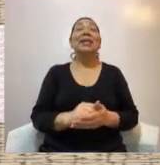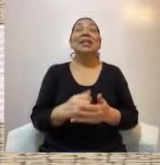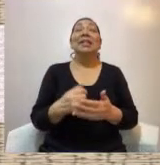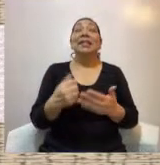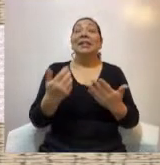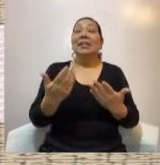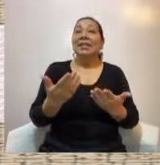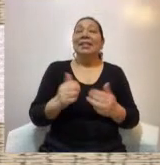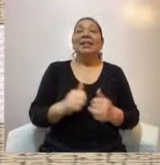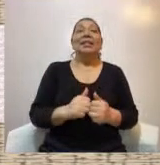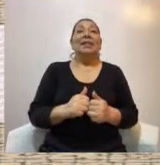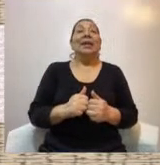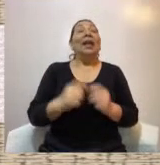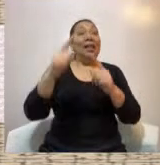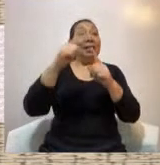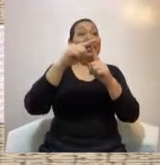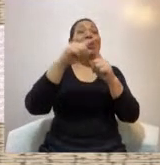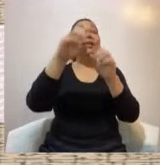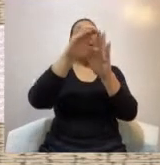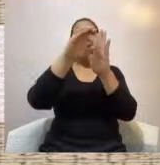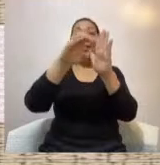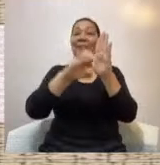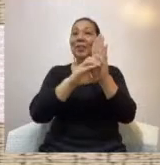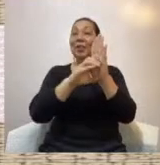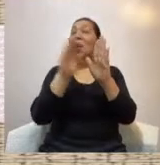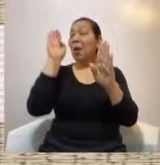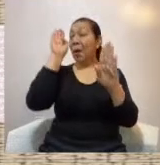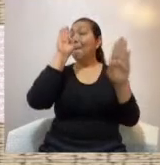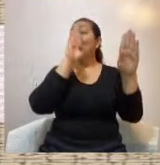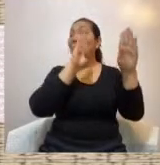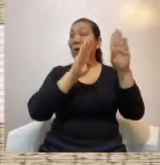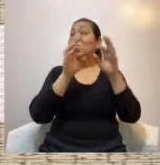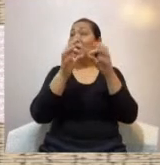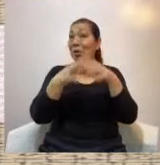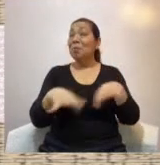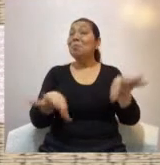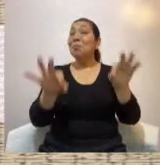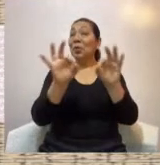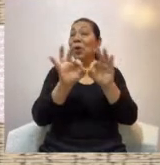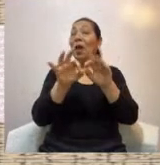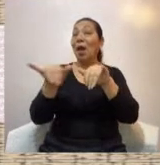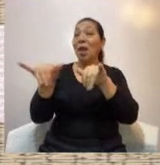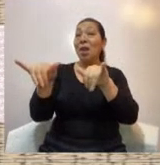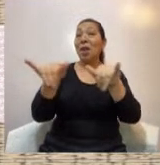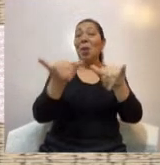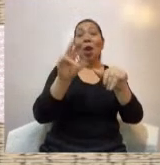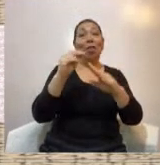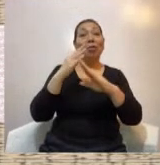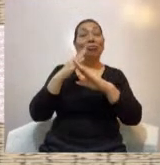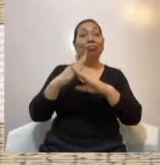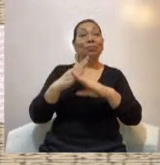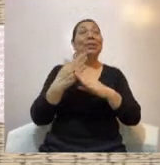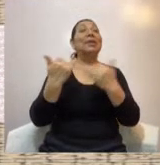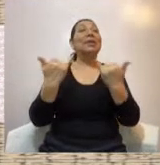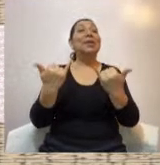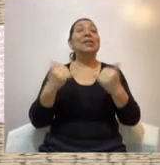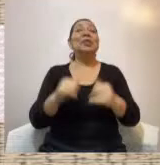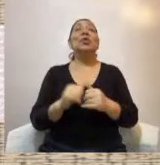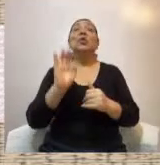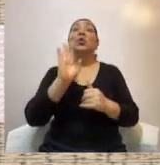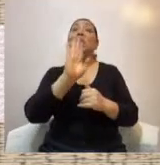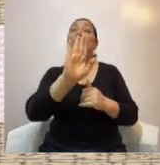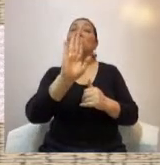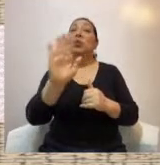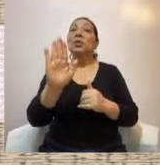bien ha señalado, el Tribunal Constitucional tiene una preocupación importante por el principio de igualdad y no discriminación